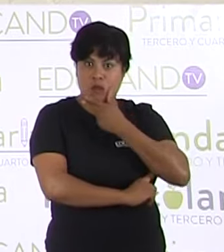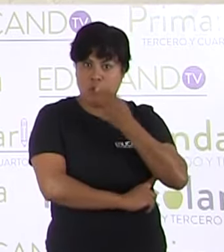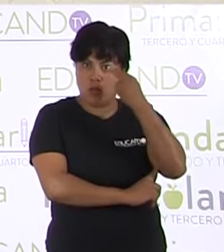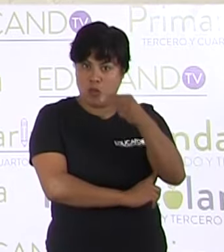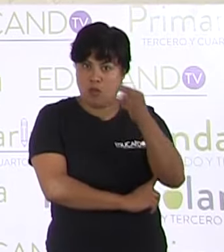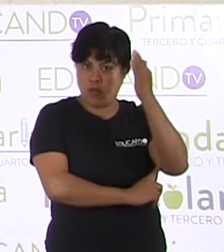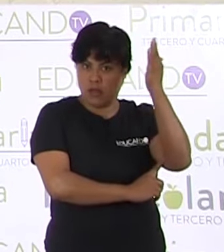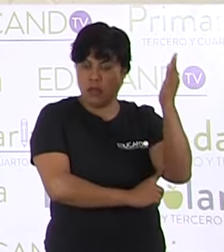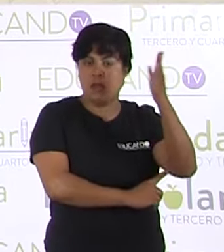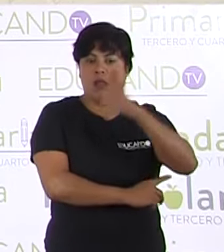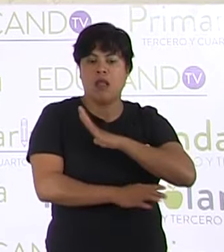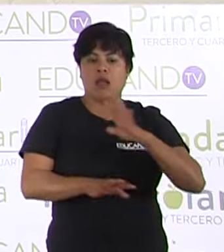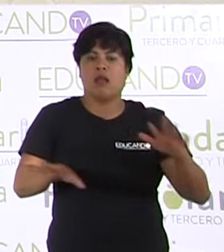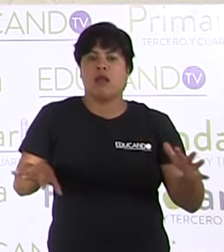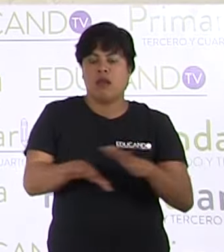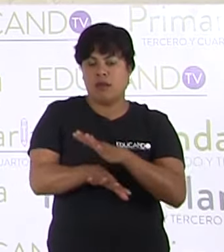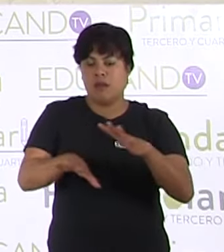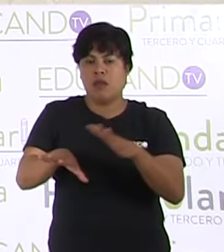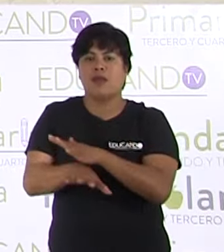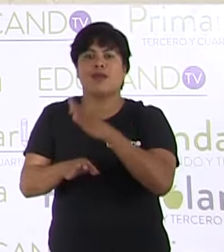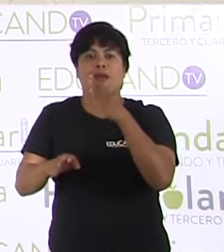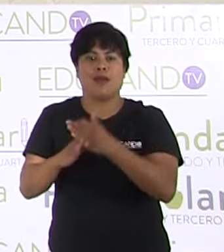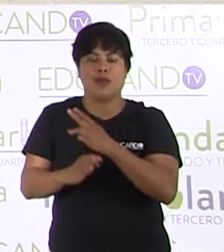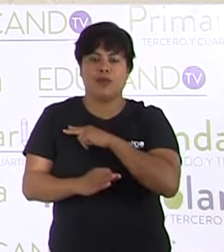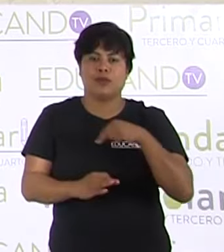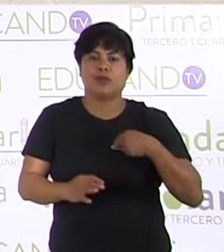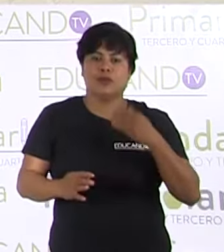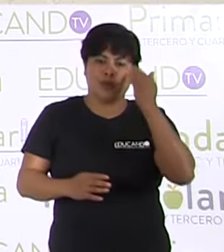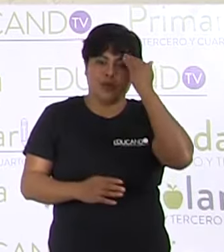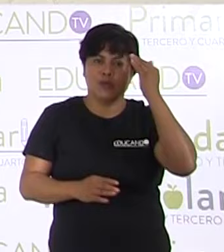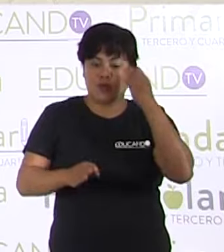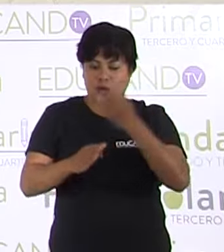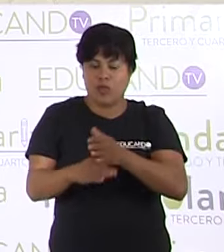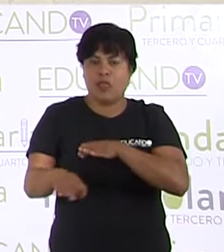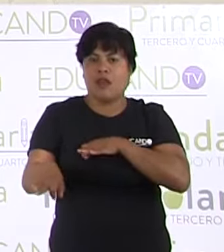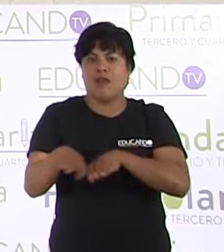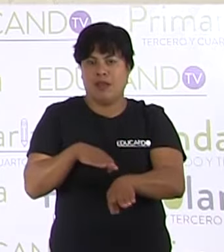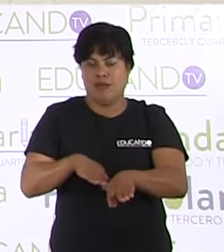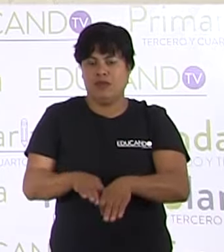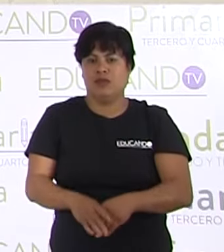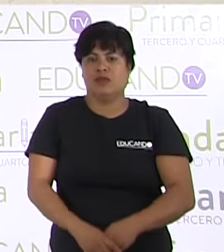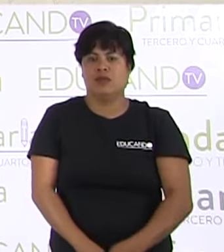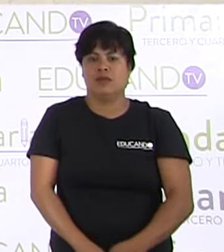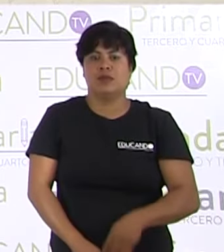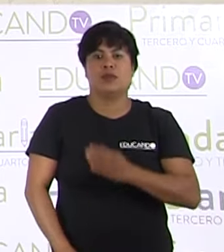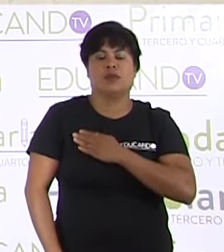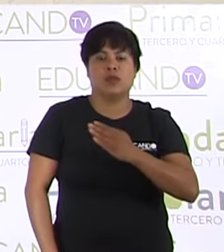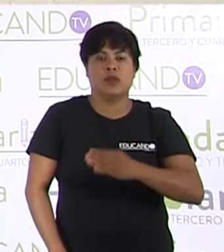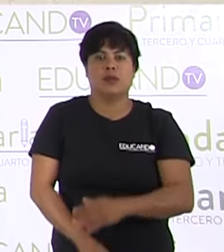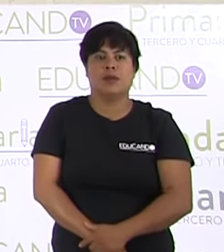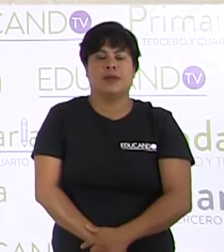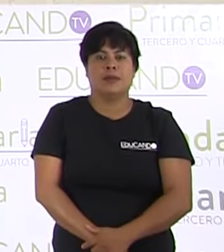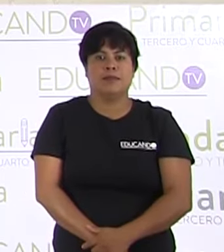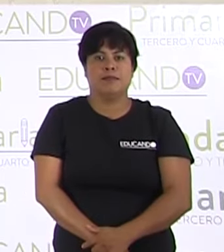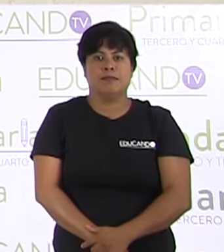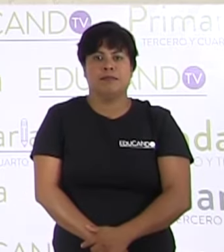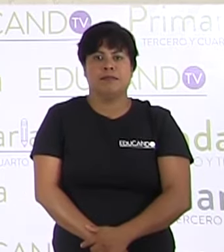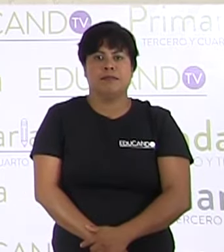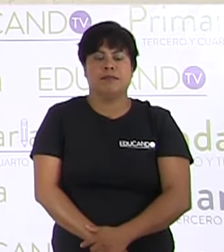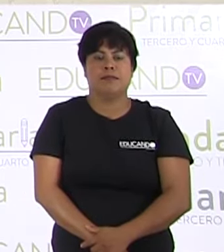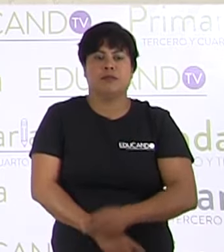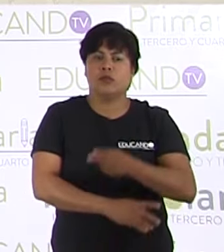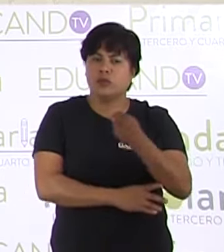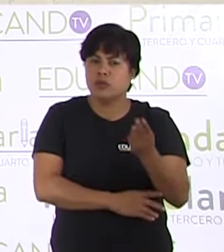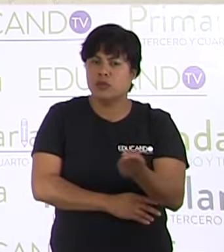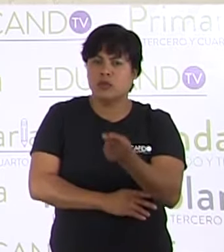cero haya evolucionado hasta lo que hoy conocemos y con lo que Hoy trabajamos bueno em